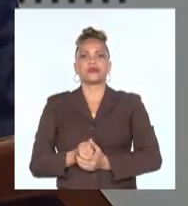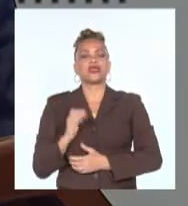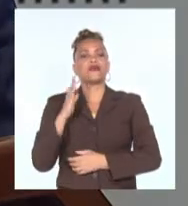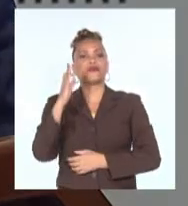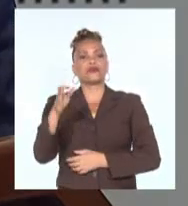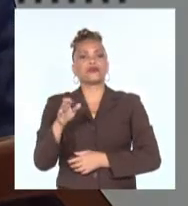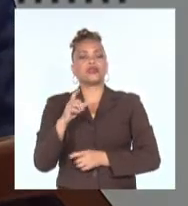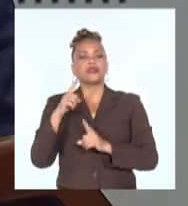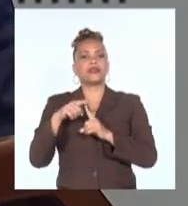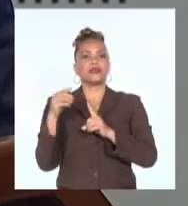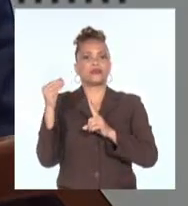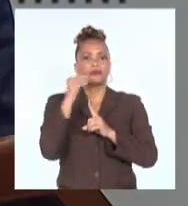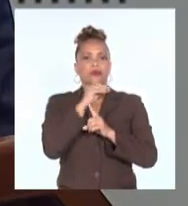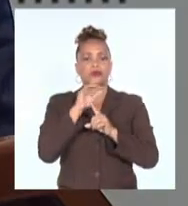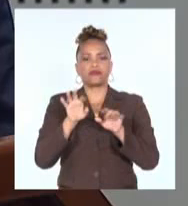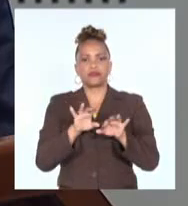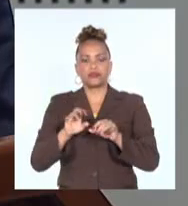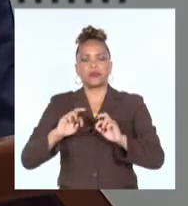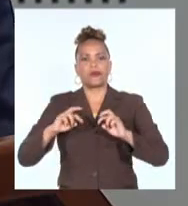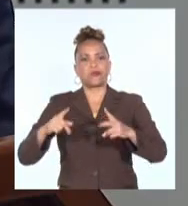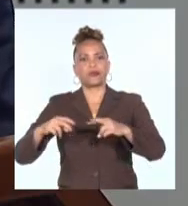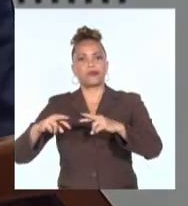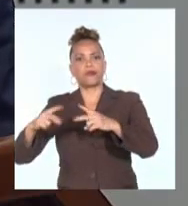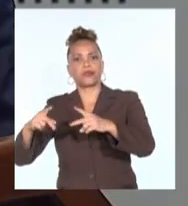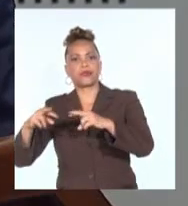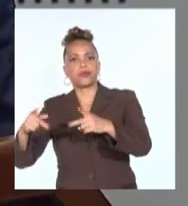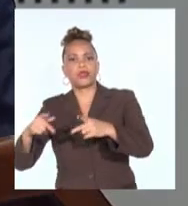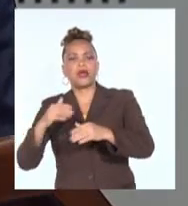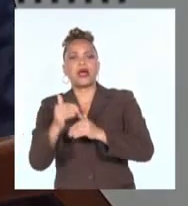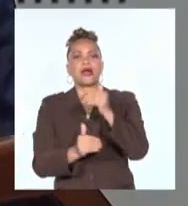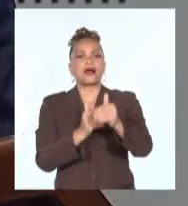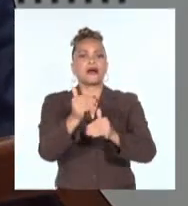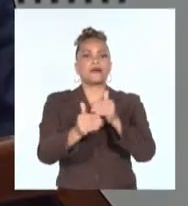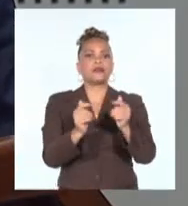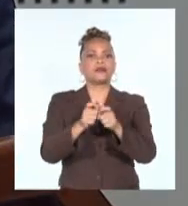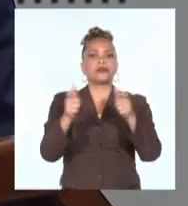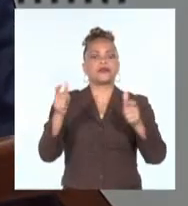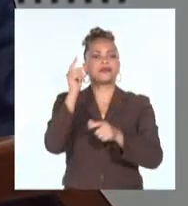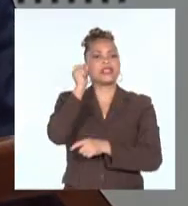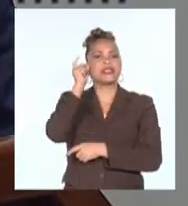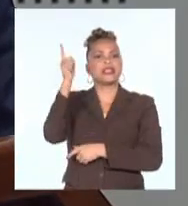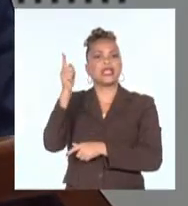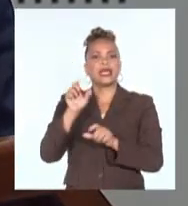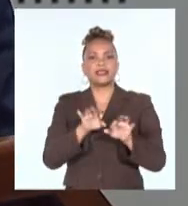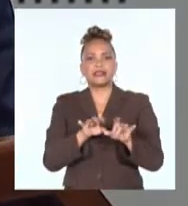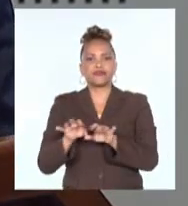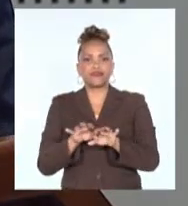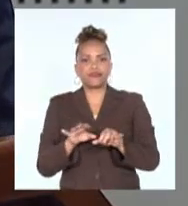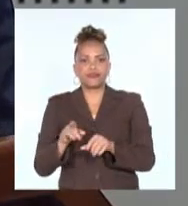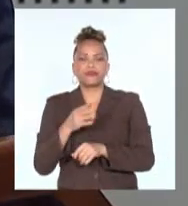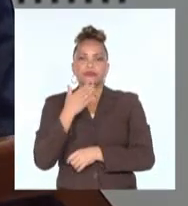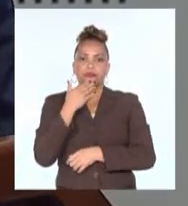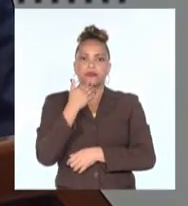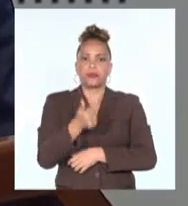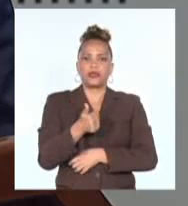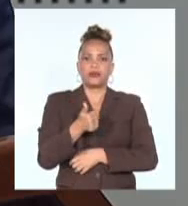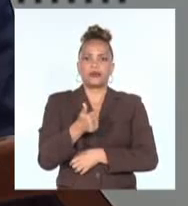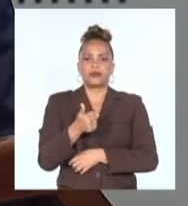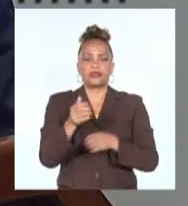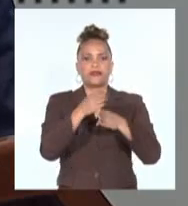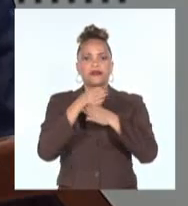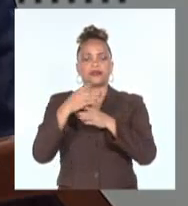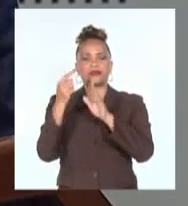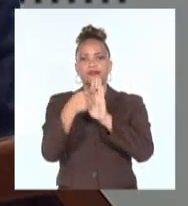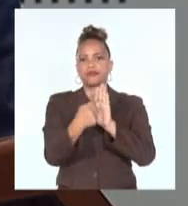digitales se multiplicará con avances cada vez mayores en la inteligencia artificial y la Big Data, entre otros aspectos,